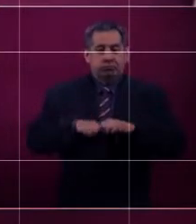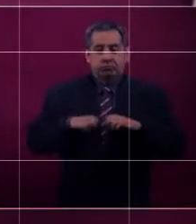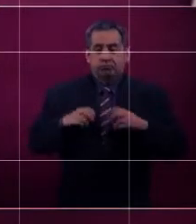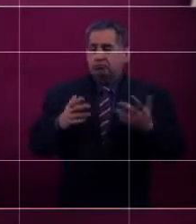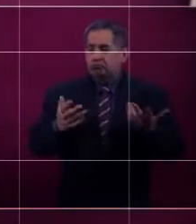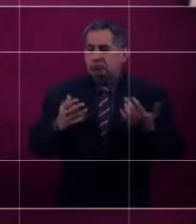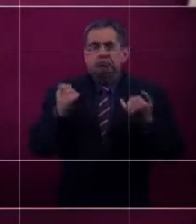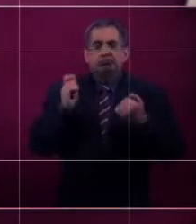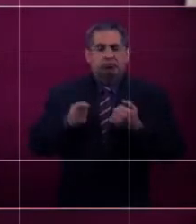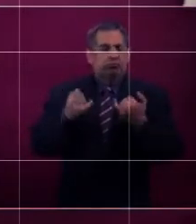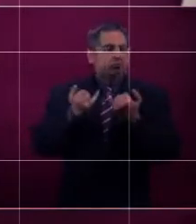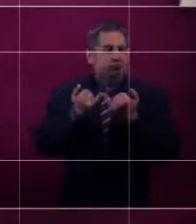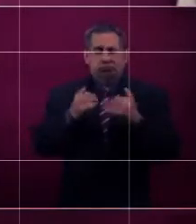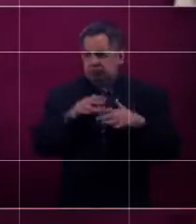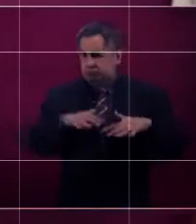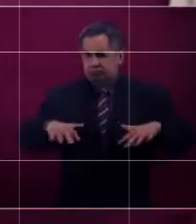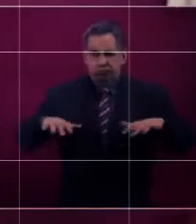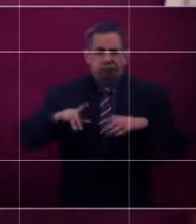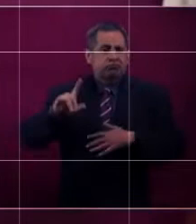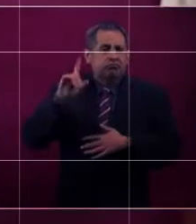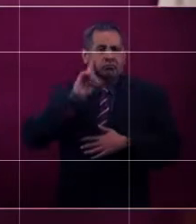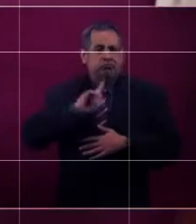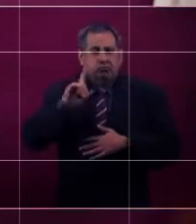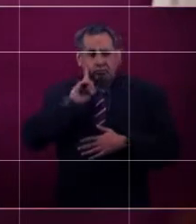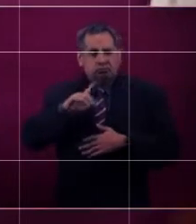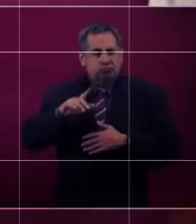cuando menos sean las mujeres que